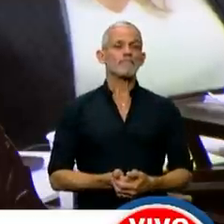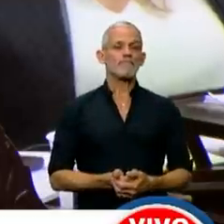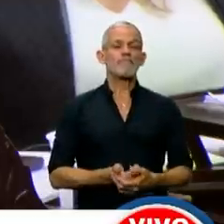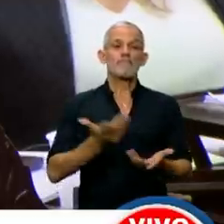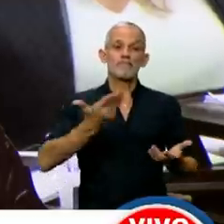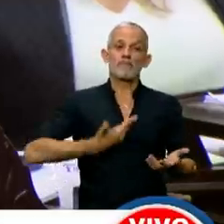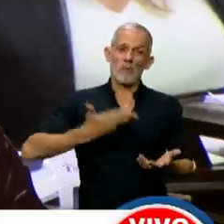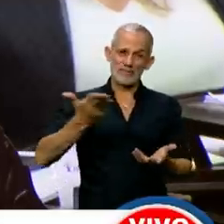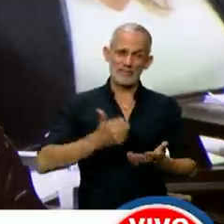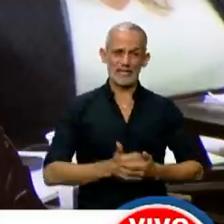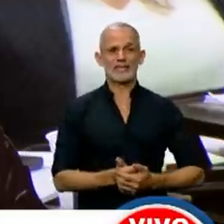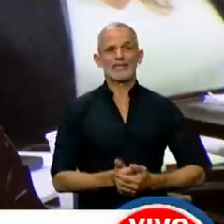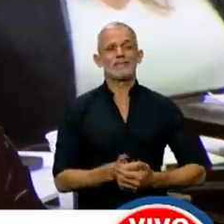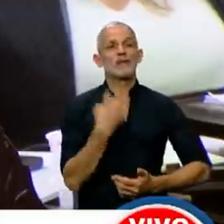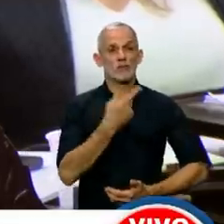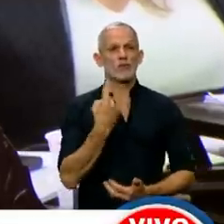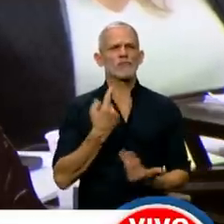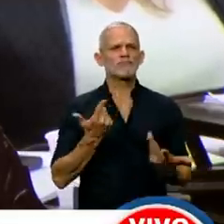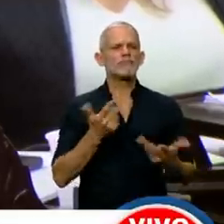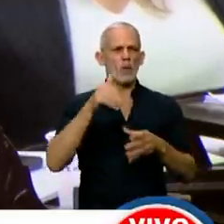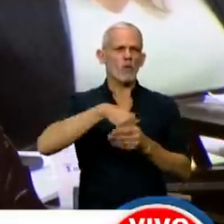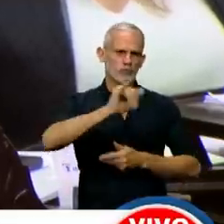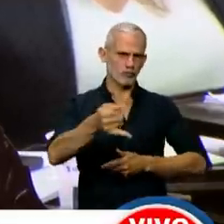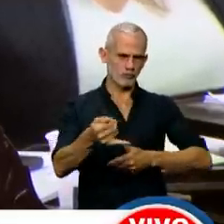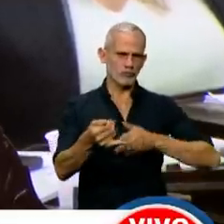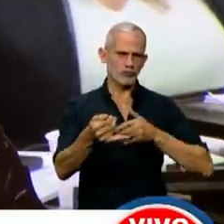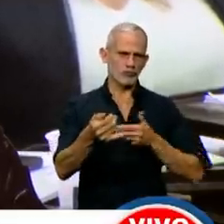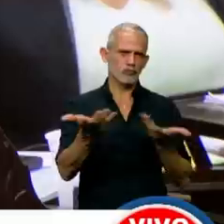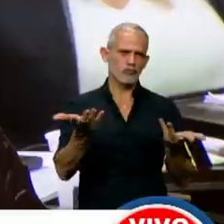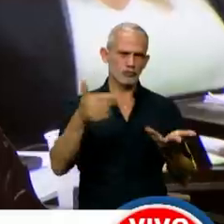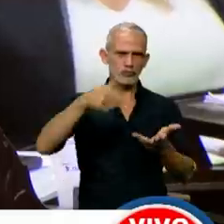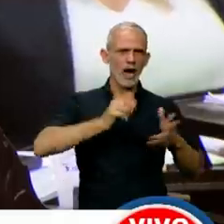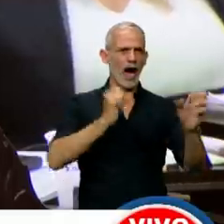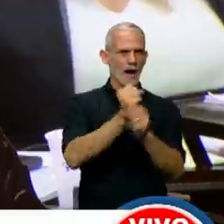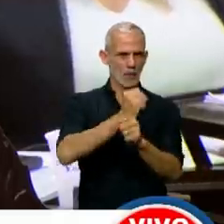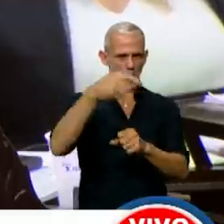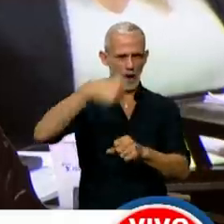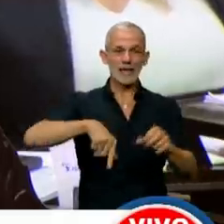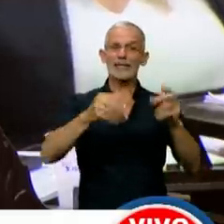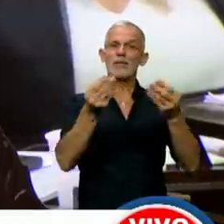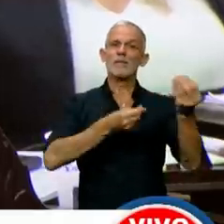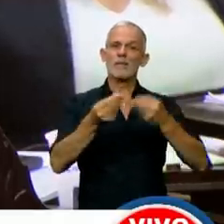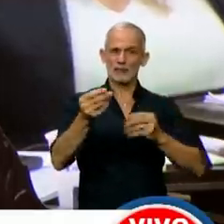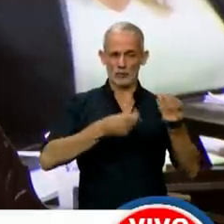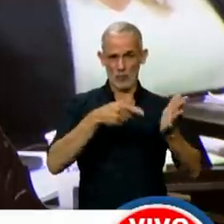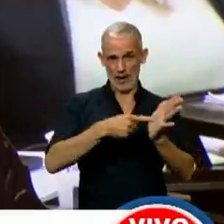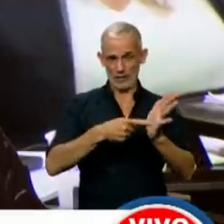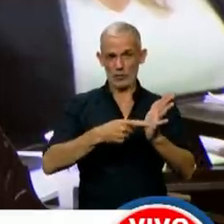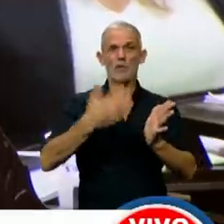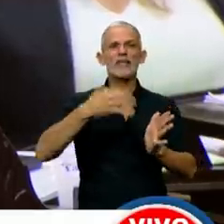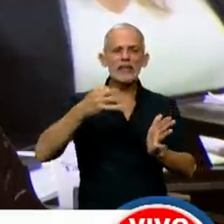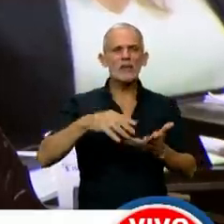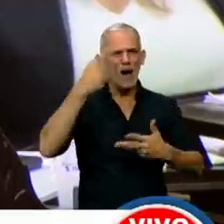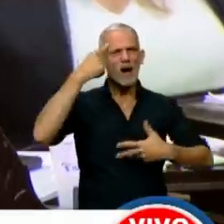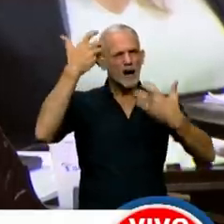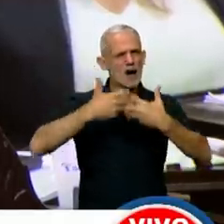señor presidente nosotros vamos a acompañar con el voto la aprobación de este presupuesto y nos tiene que llevar